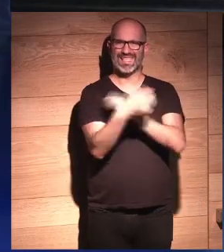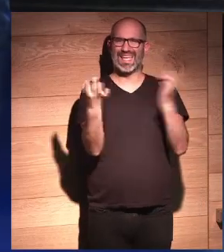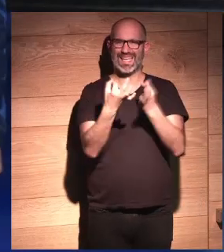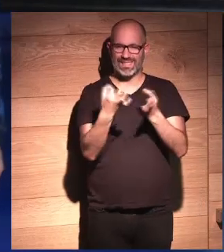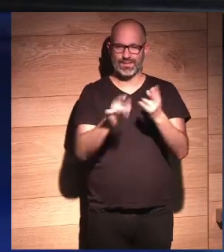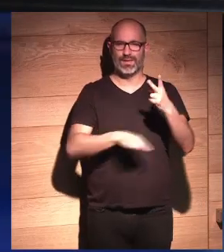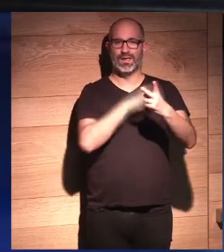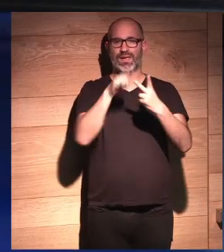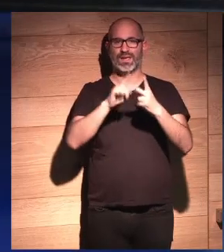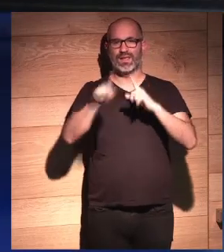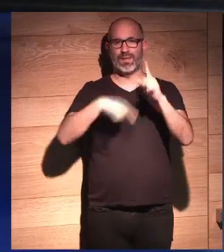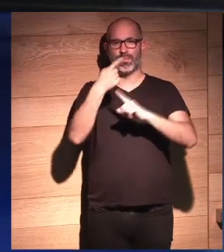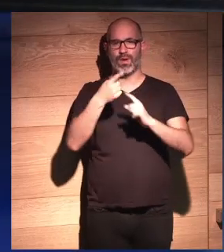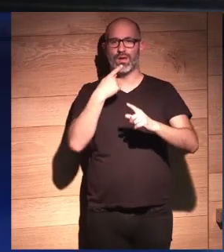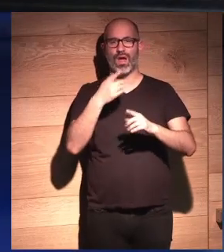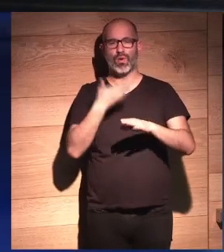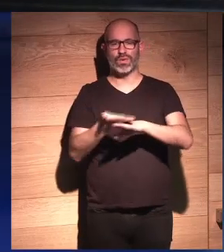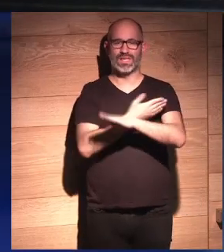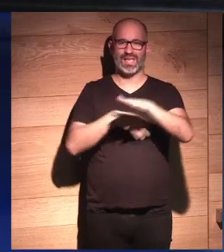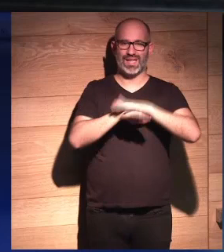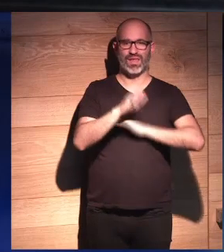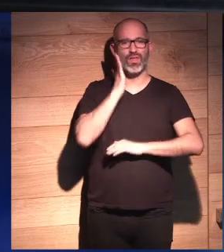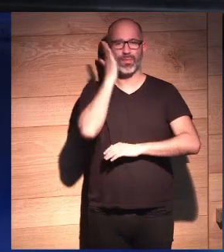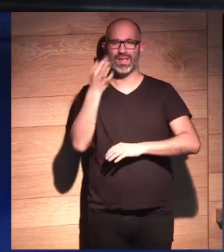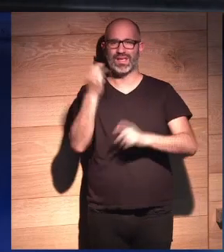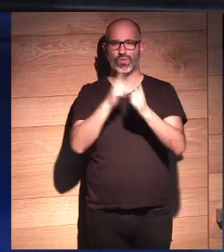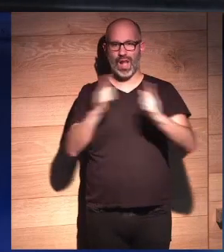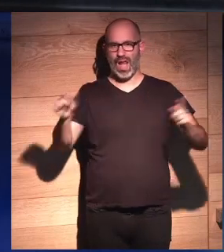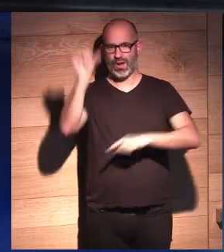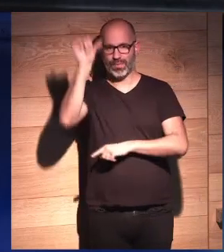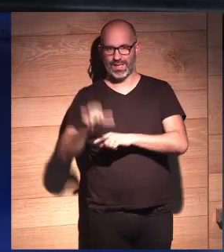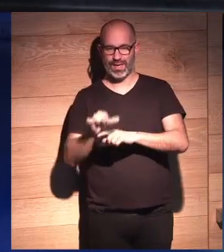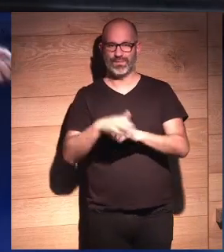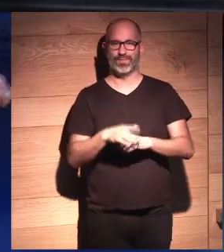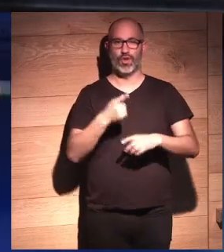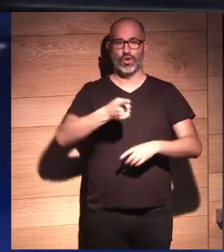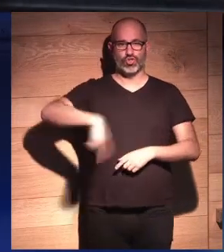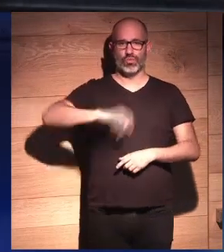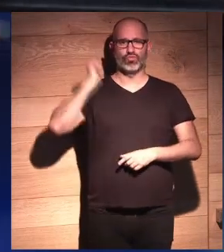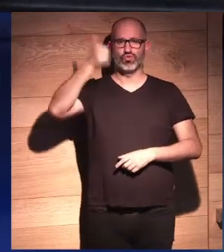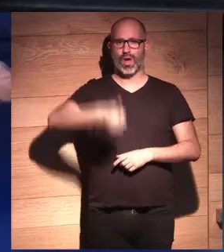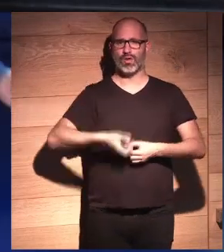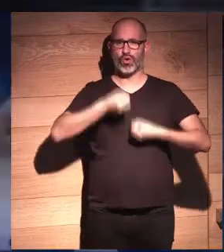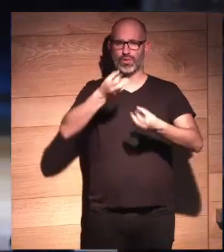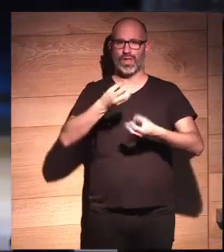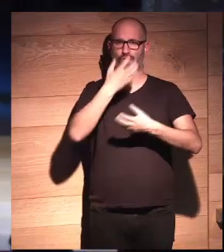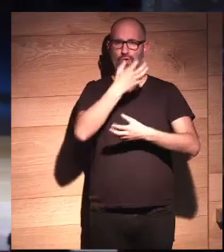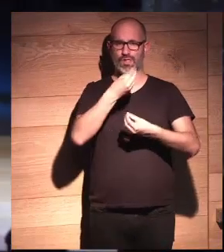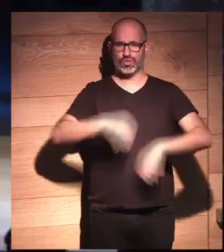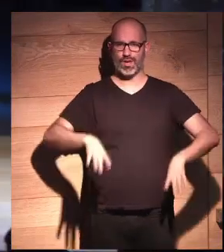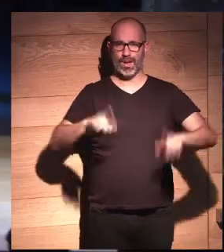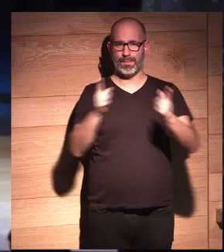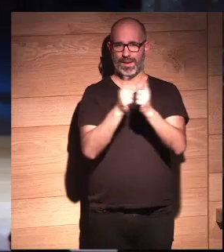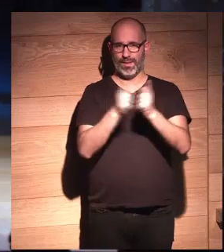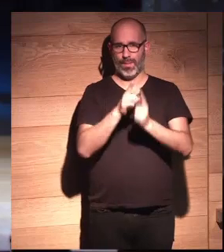personajes, y lo que es Un cuento antes de dormir, que es el largometraje. Sí, como dice Nadia, nosotros hemos estado muchos años contando historias breves, de ahí el nombre de